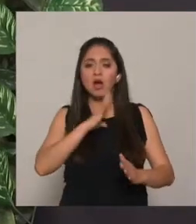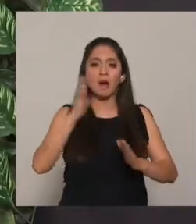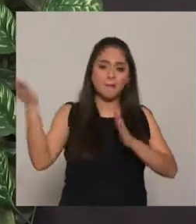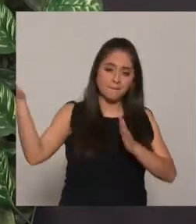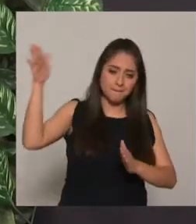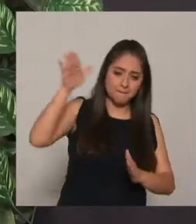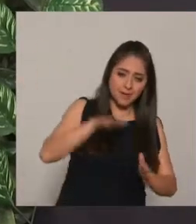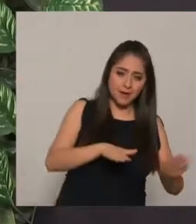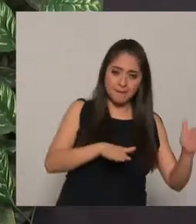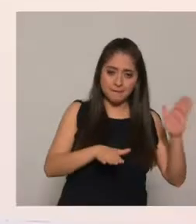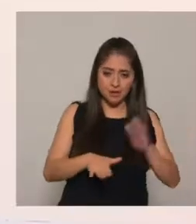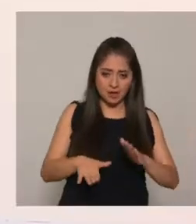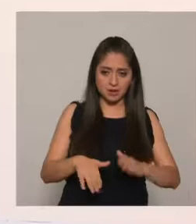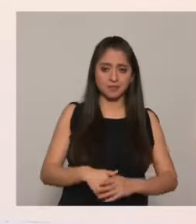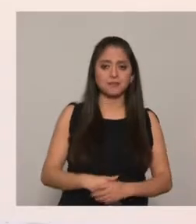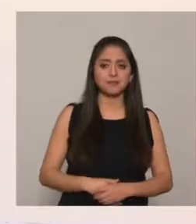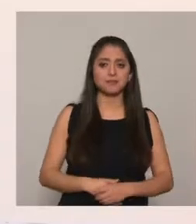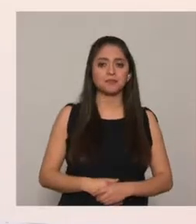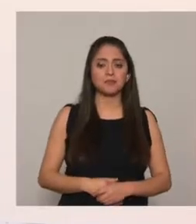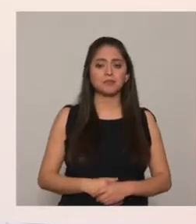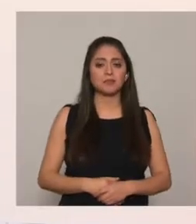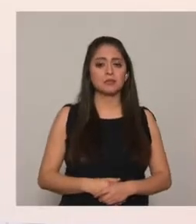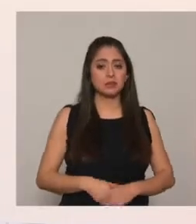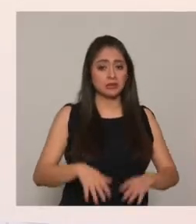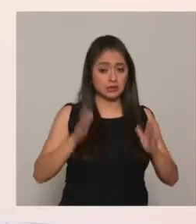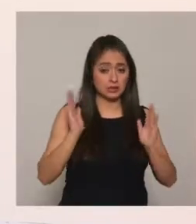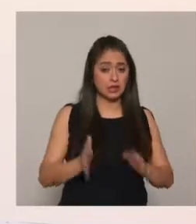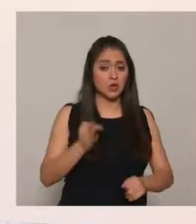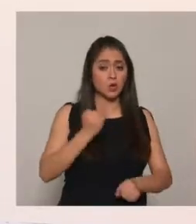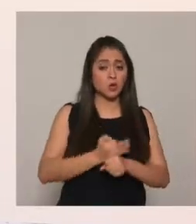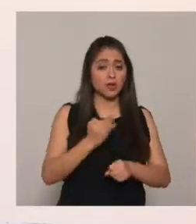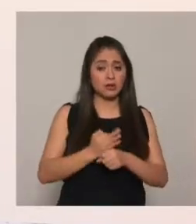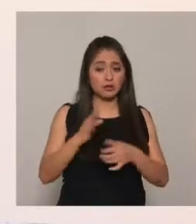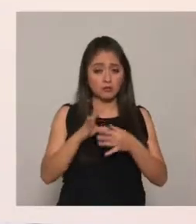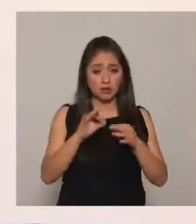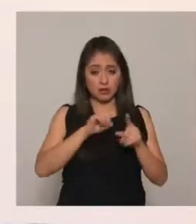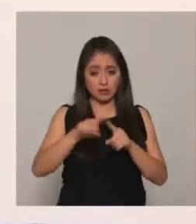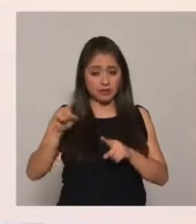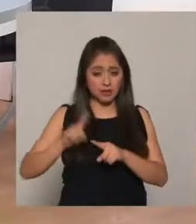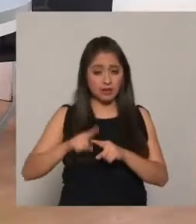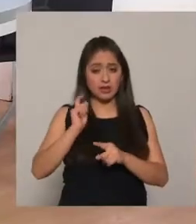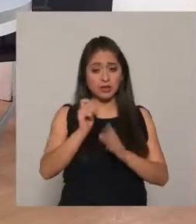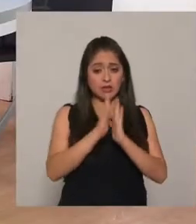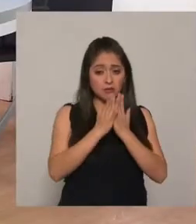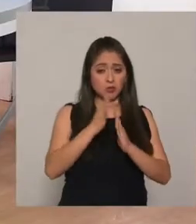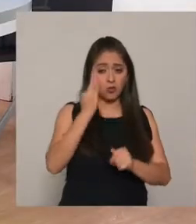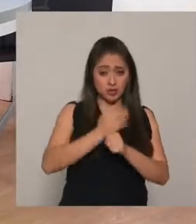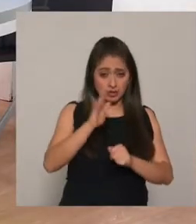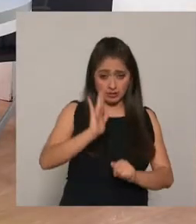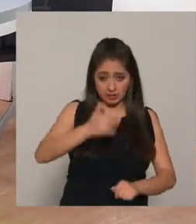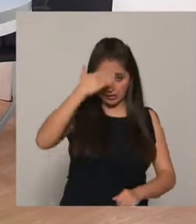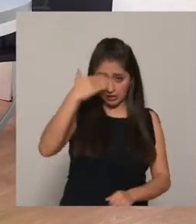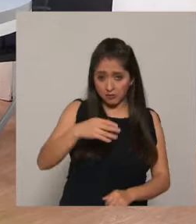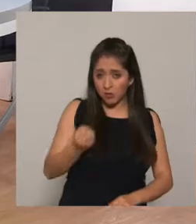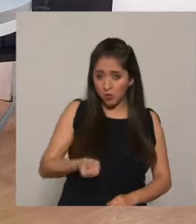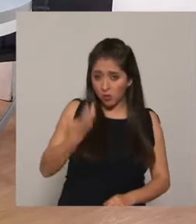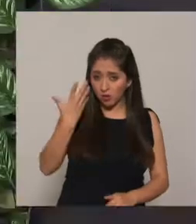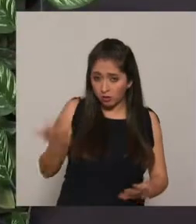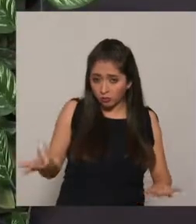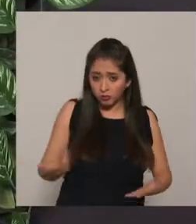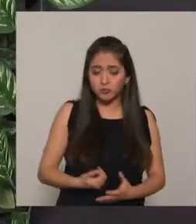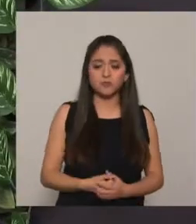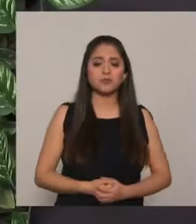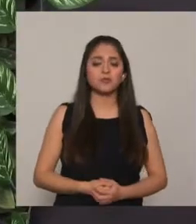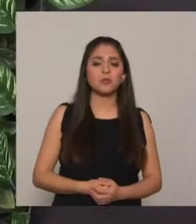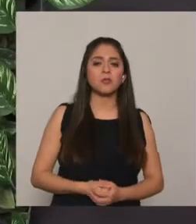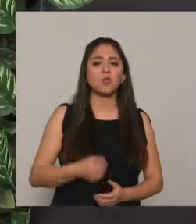100%. Bueno, entonces estamos hablando de muchísimos libros. ¿Tiene un aproximado calculado? Del acervo dañado,